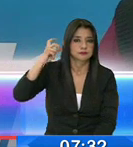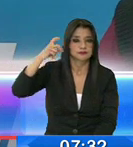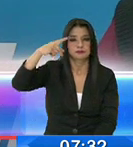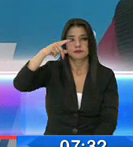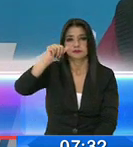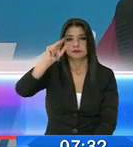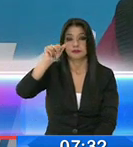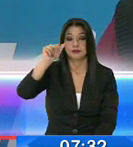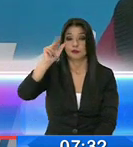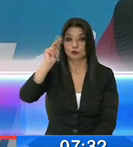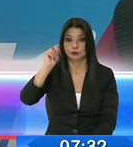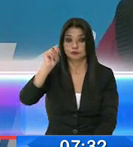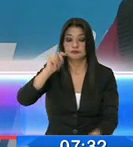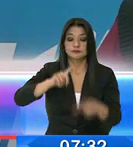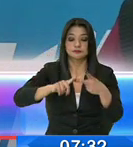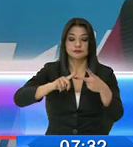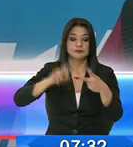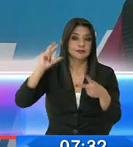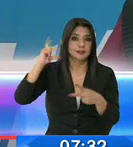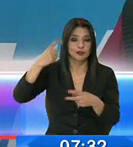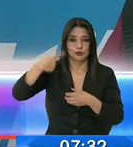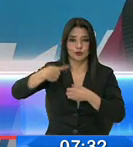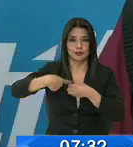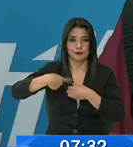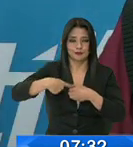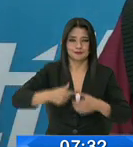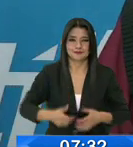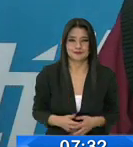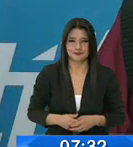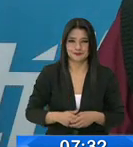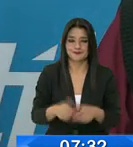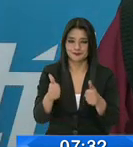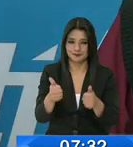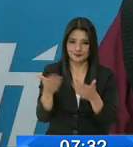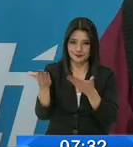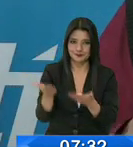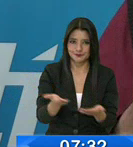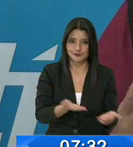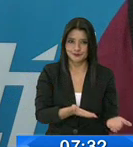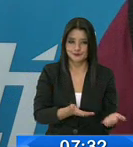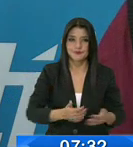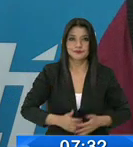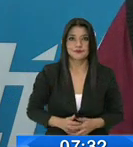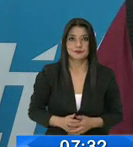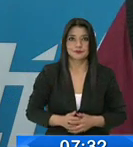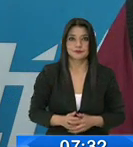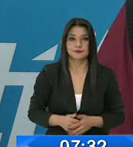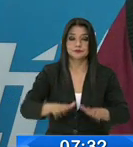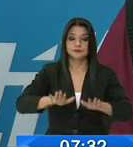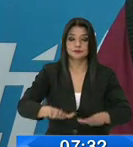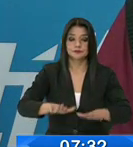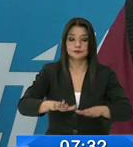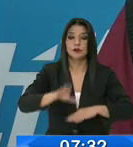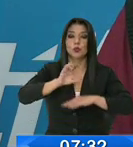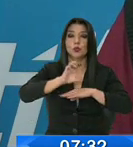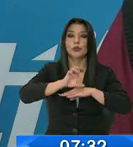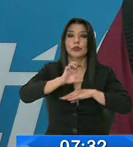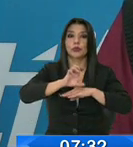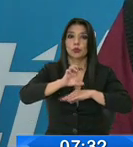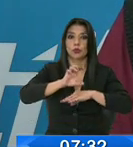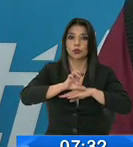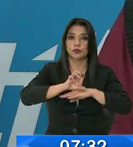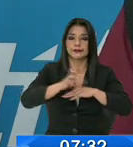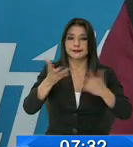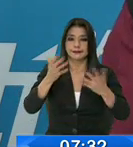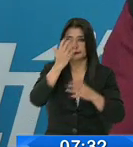fm y radio quito logos de la capital noticiero líder en la radio hay en el país una expectativa al menos será este